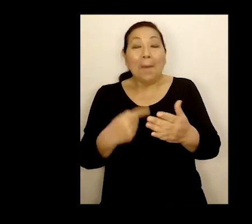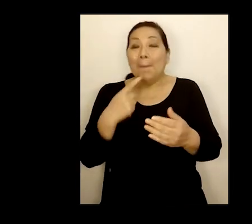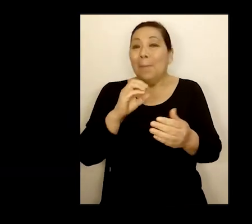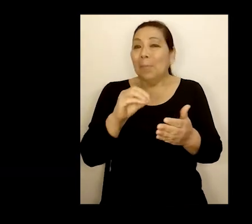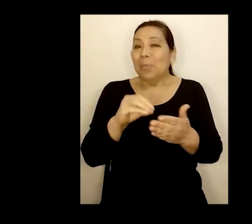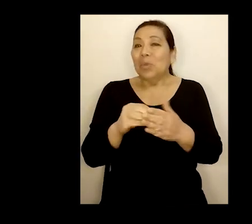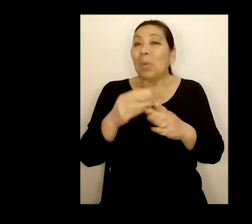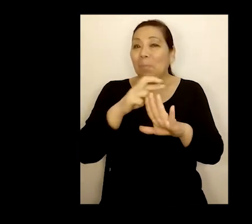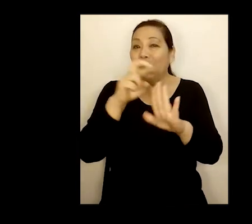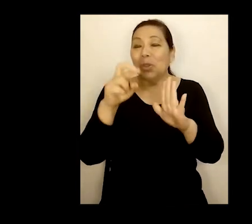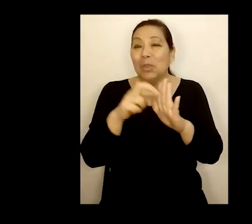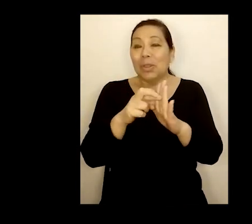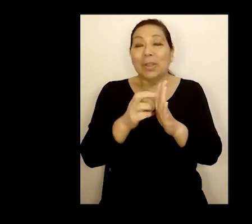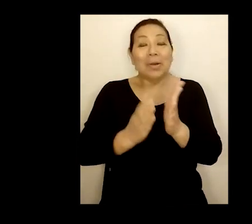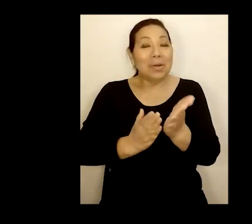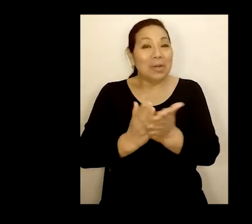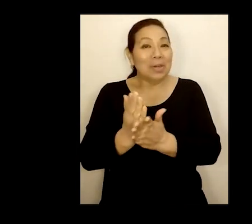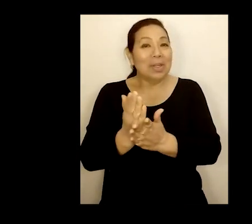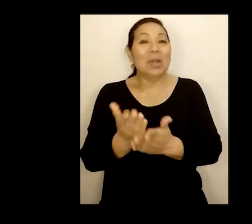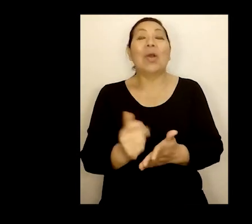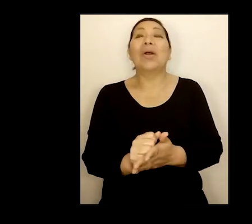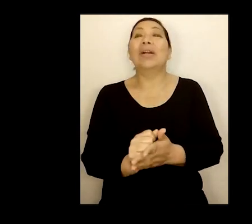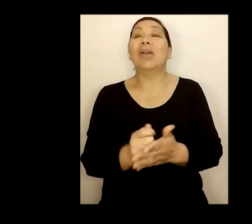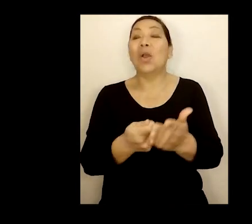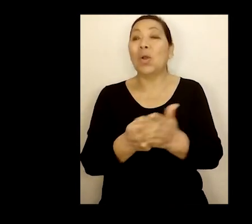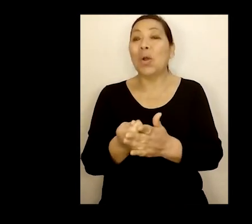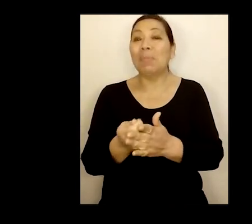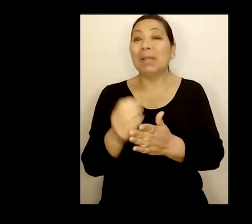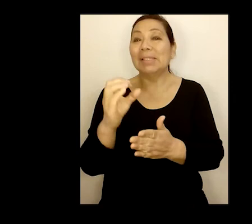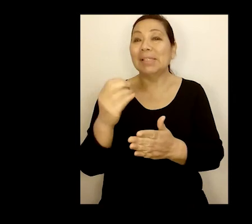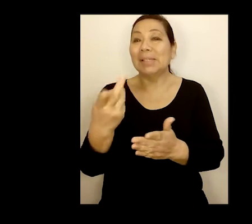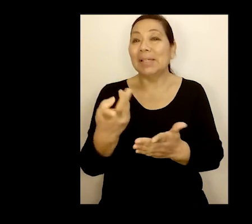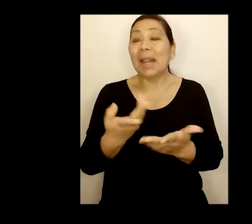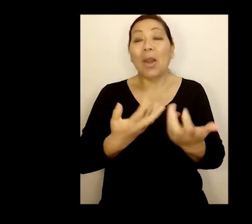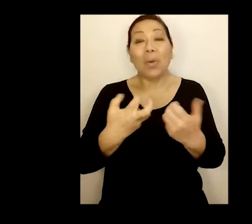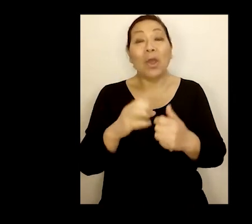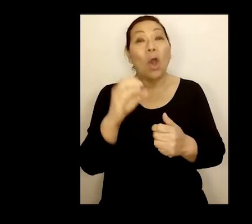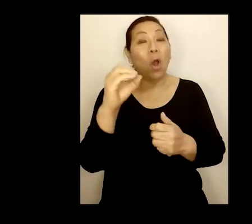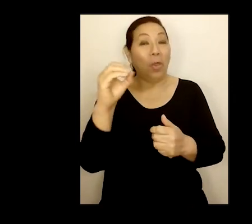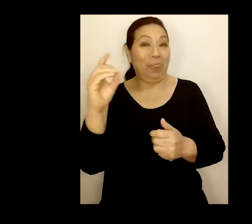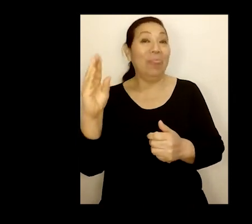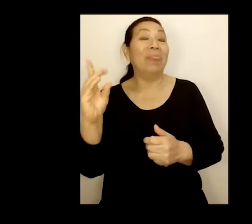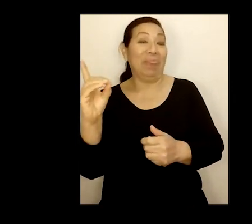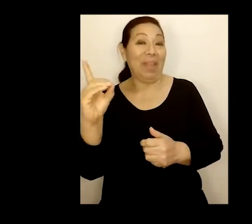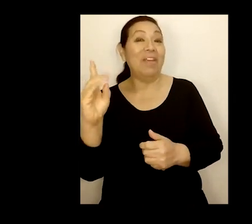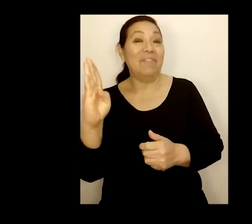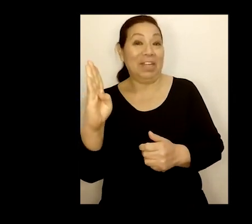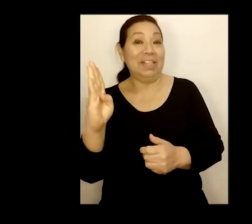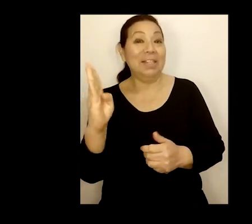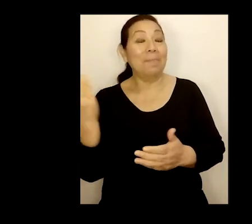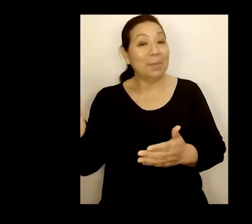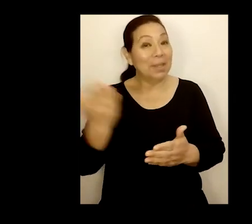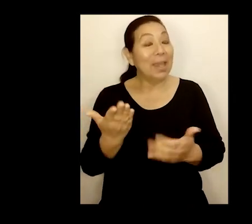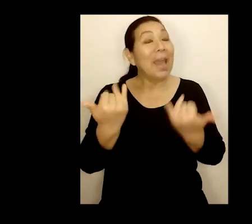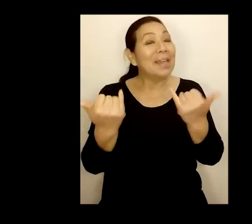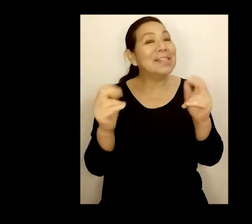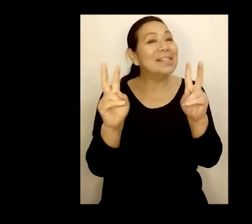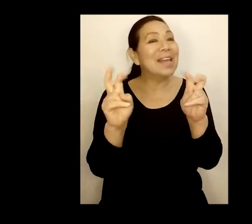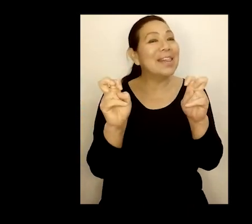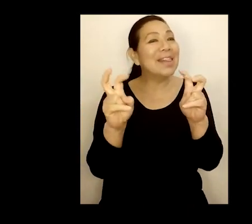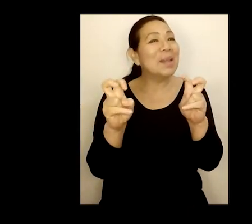para la concesión del proyecto Corredor Vial con Brasil y Perú respecto a la empresa Odebrecht, ¿no? Respecto a ese